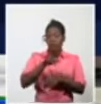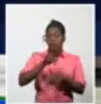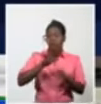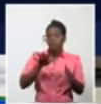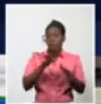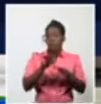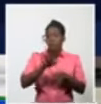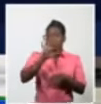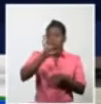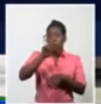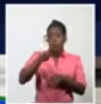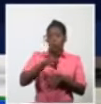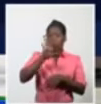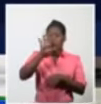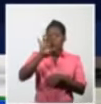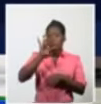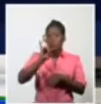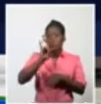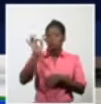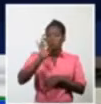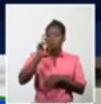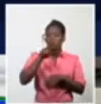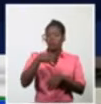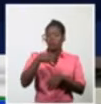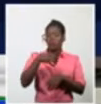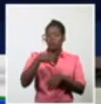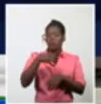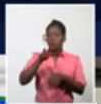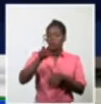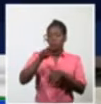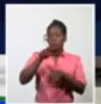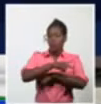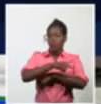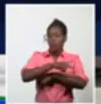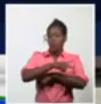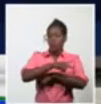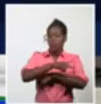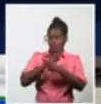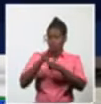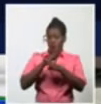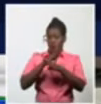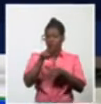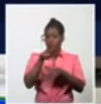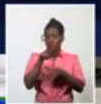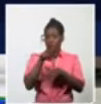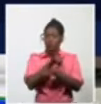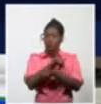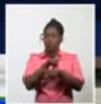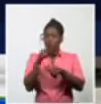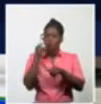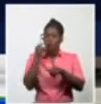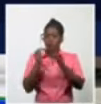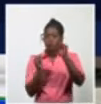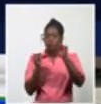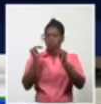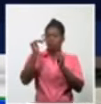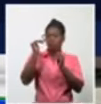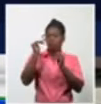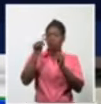5,56% y hay 12 países que tienen una letalidad por encima de este